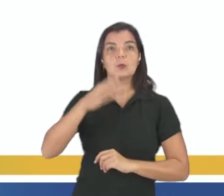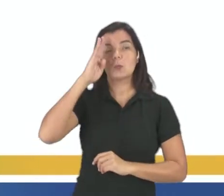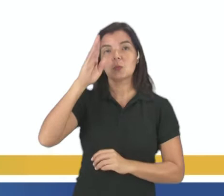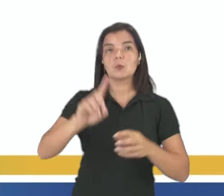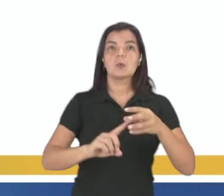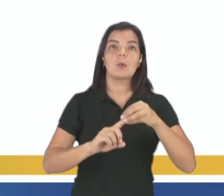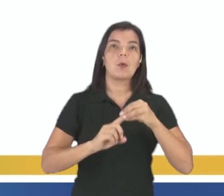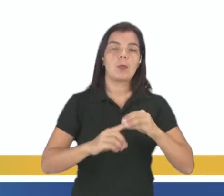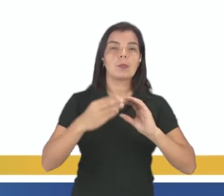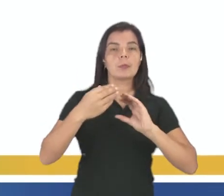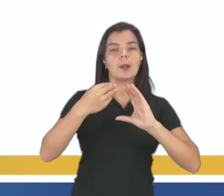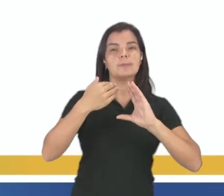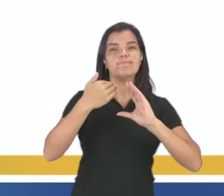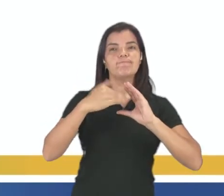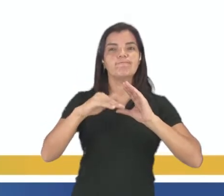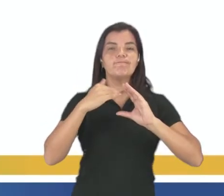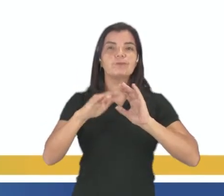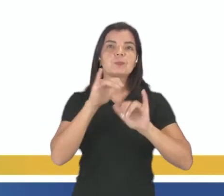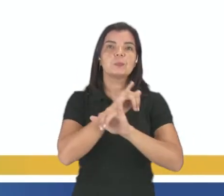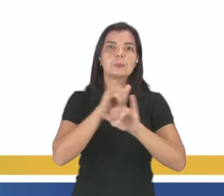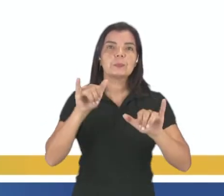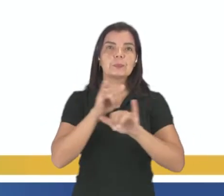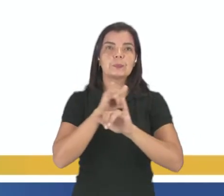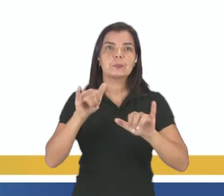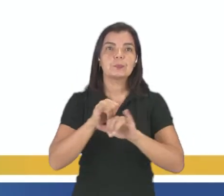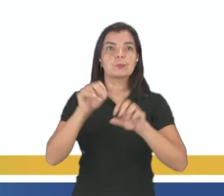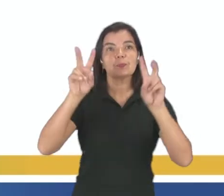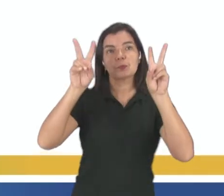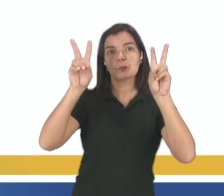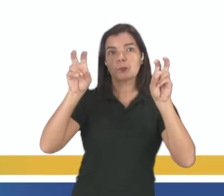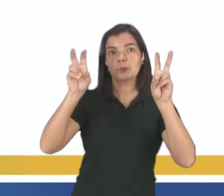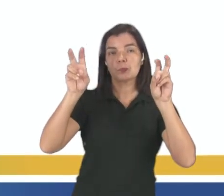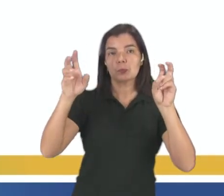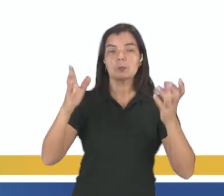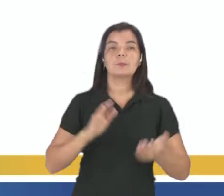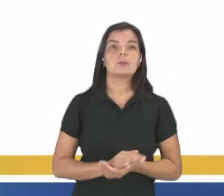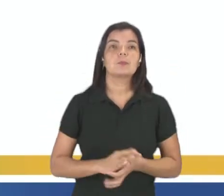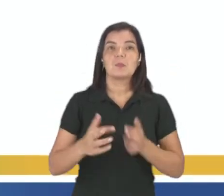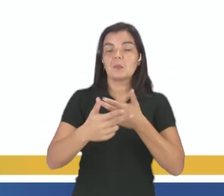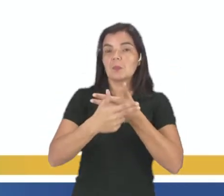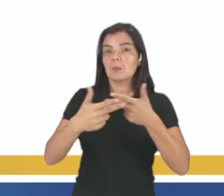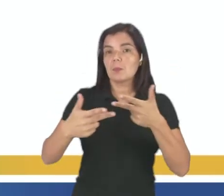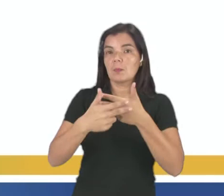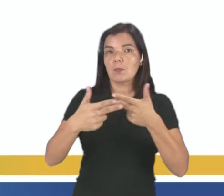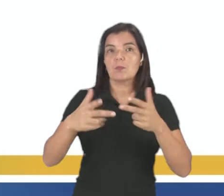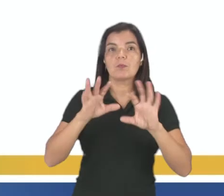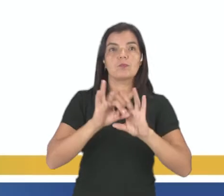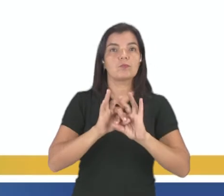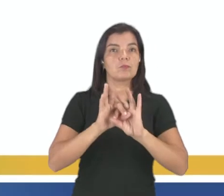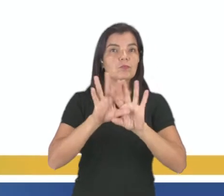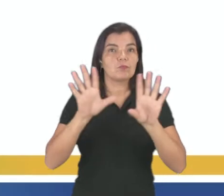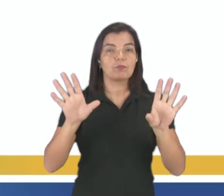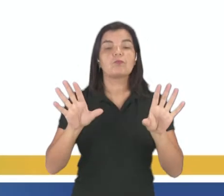principal objetivo es transmitir información sobre,